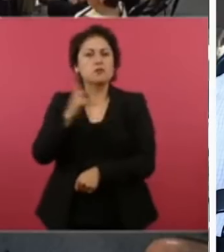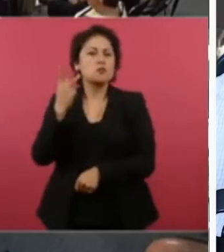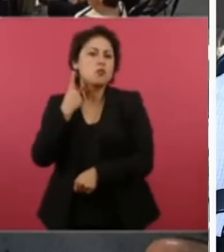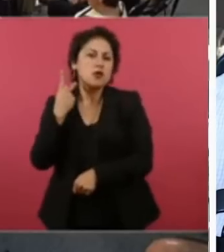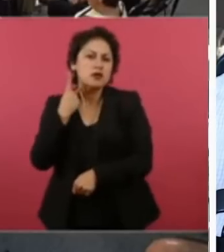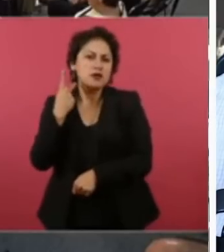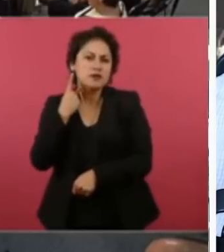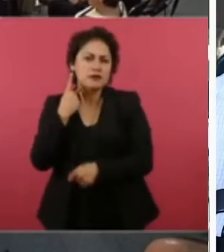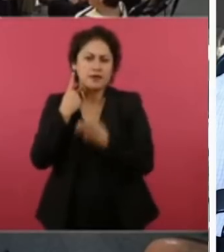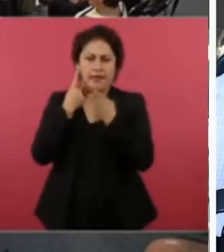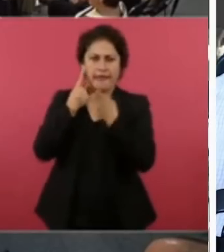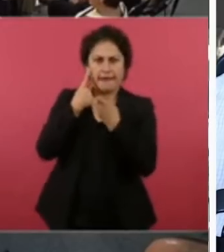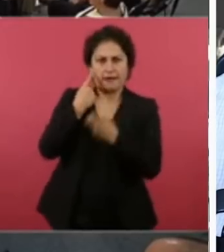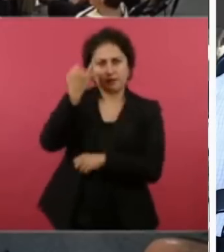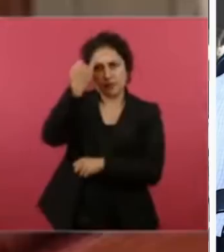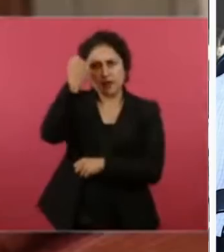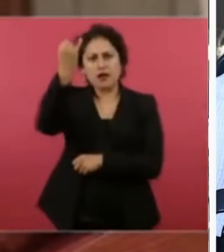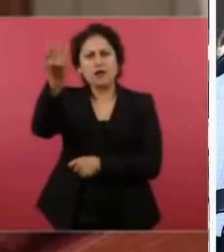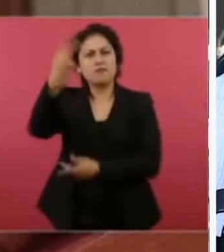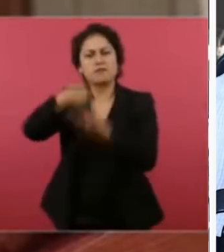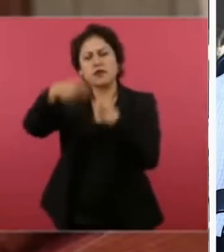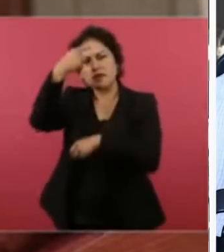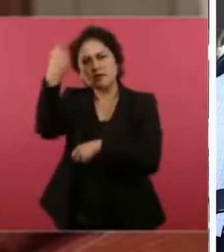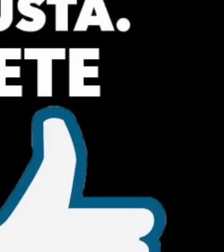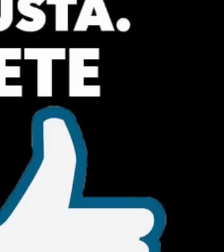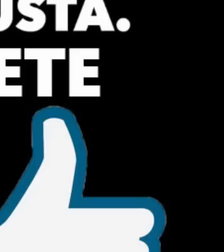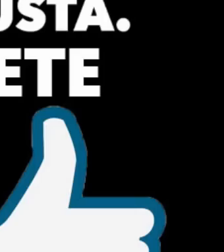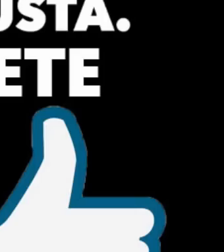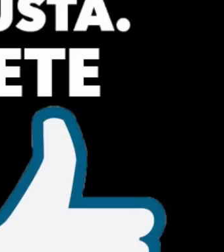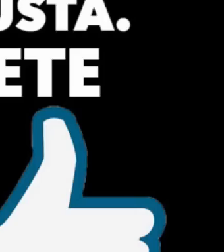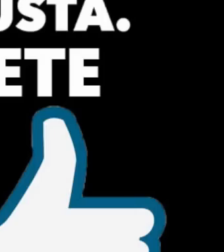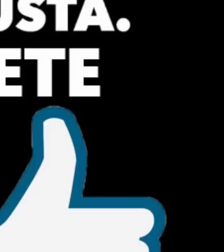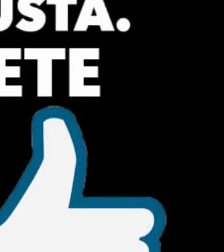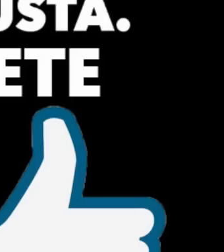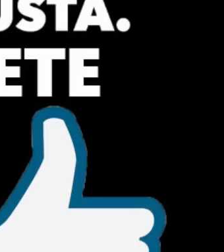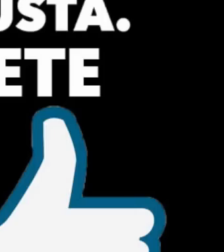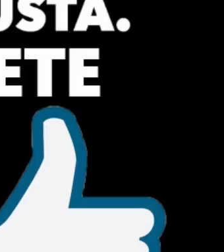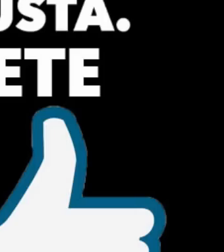inventó para evitar la confrontación y la guerra.